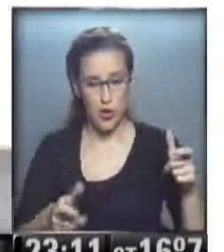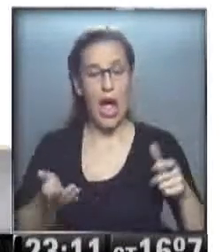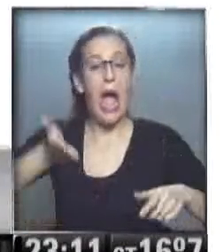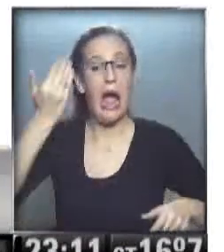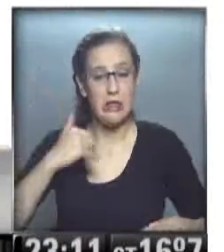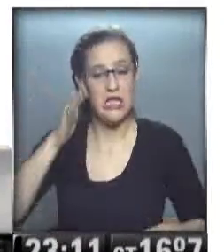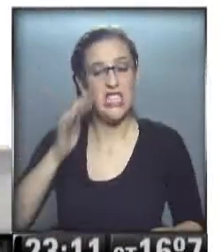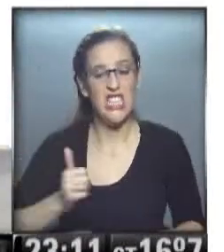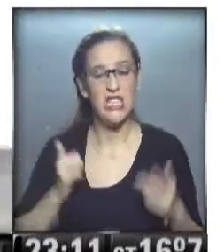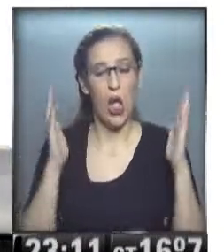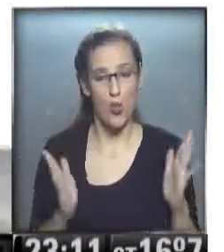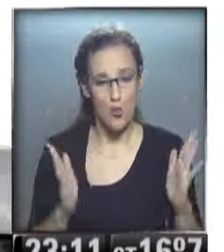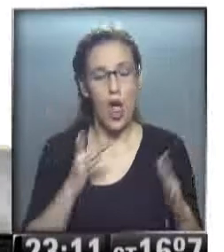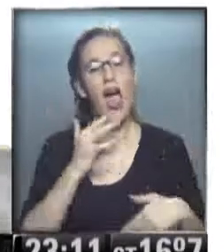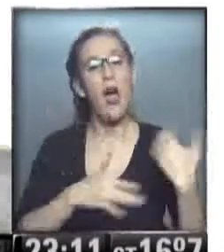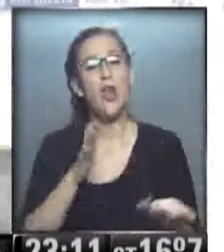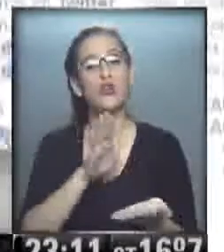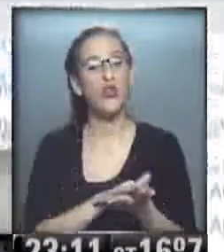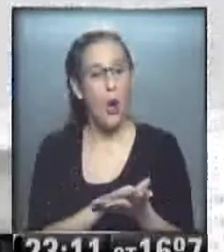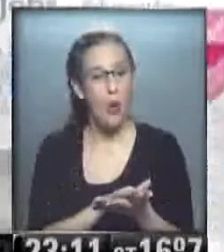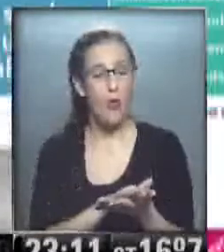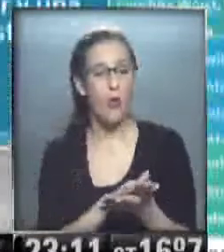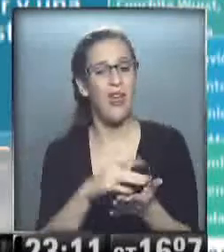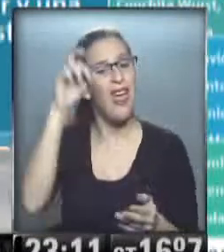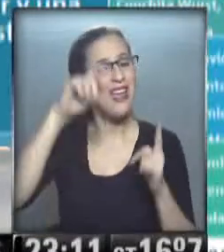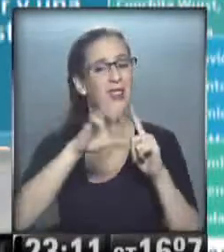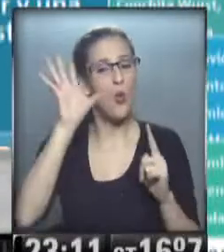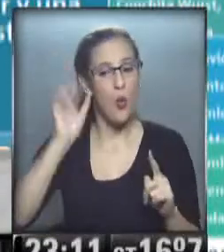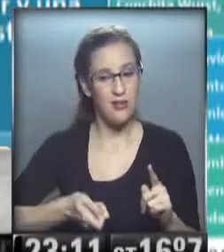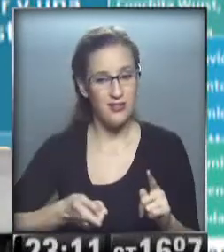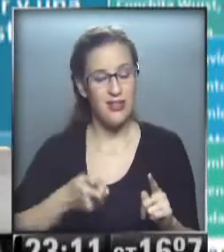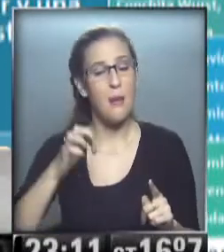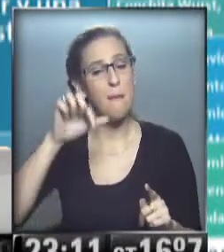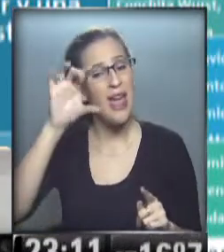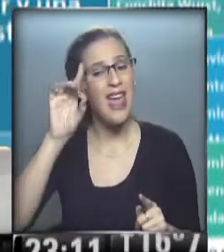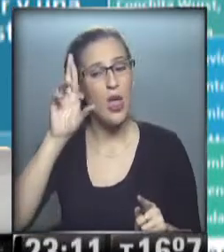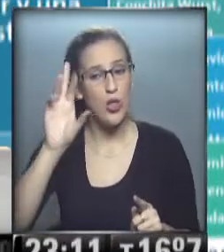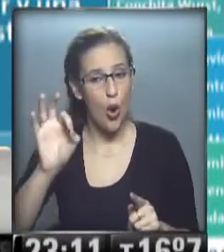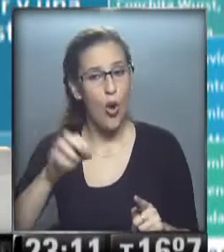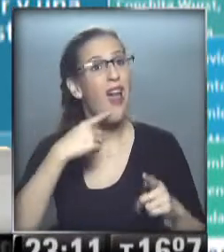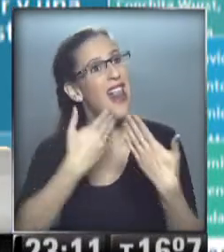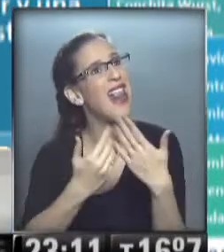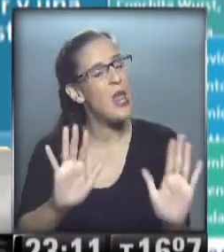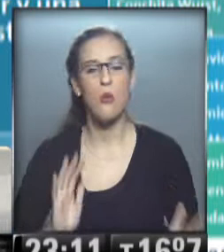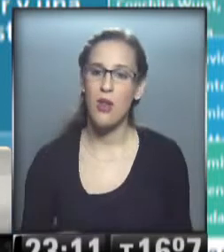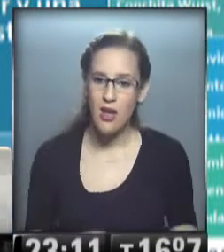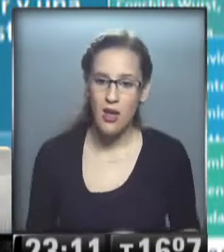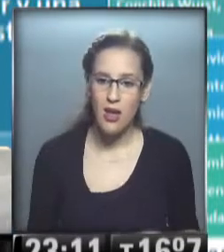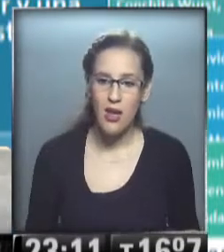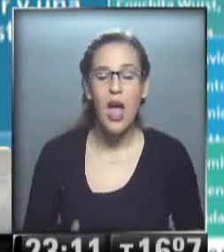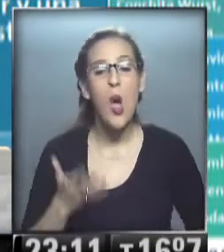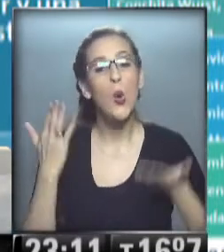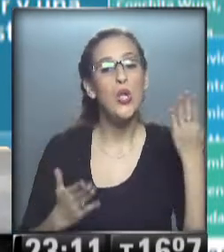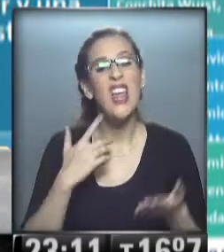cívico-militar, al referirse a la absolución del ex juez Pedro Hoft. La justicia prevaleció sobre la